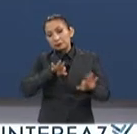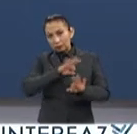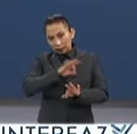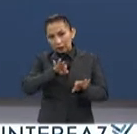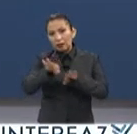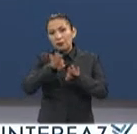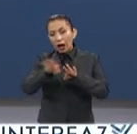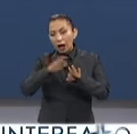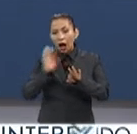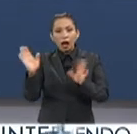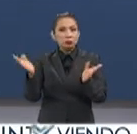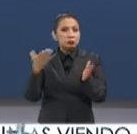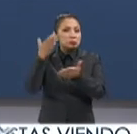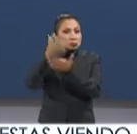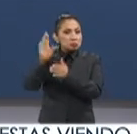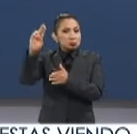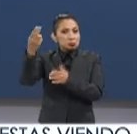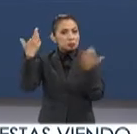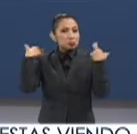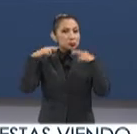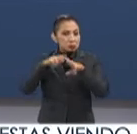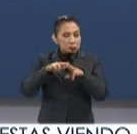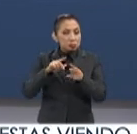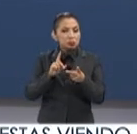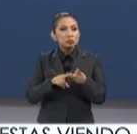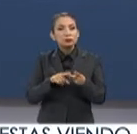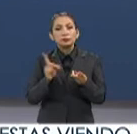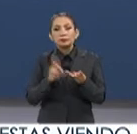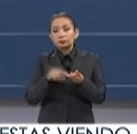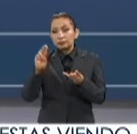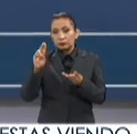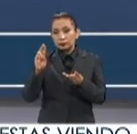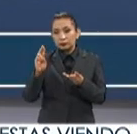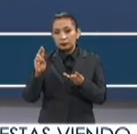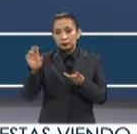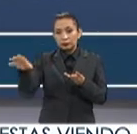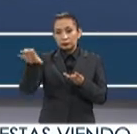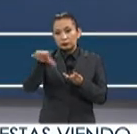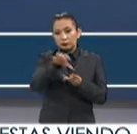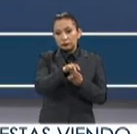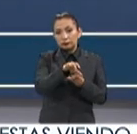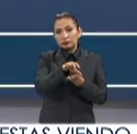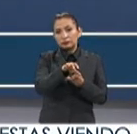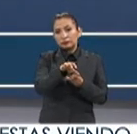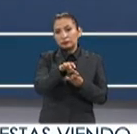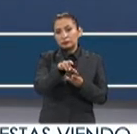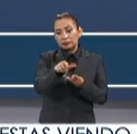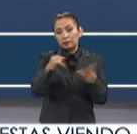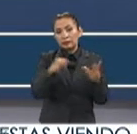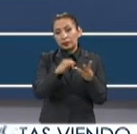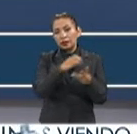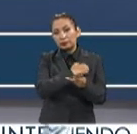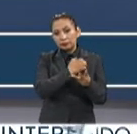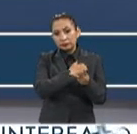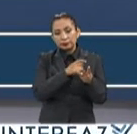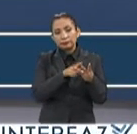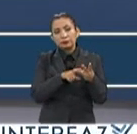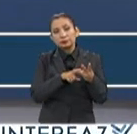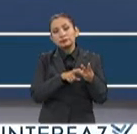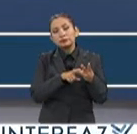en la academia como profesores, en las universidades, instituciones